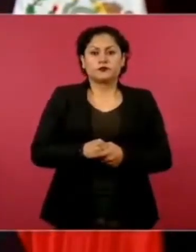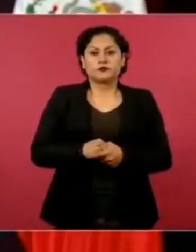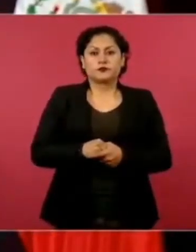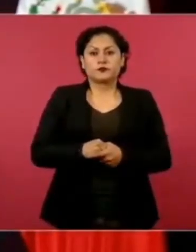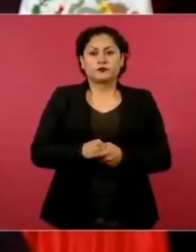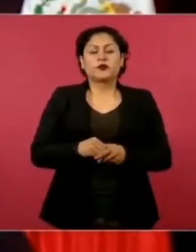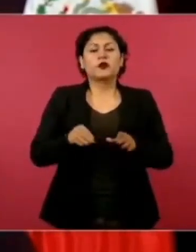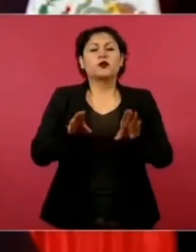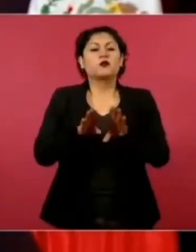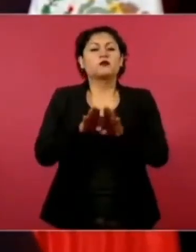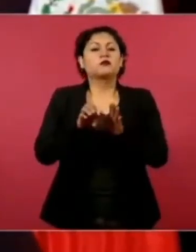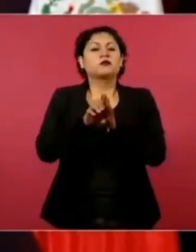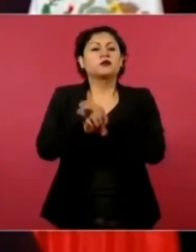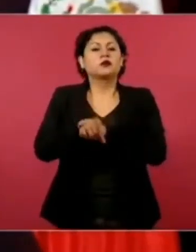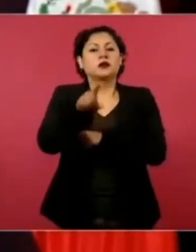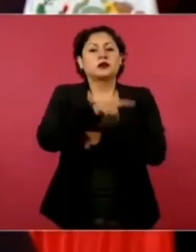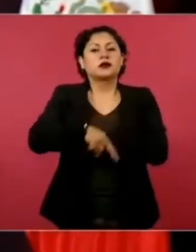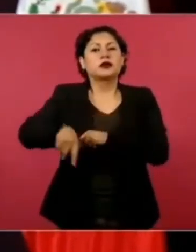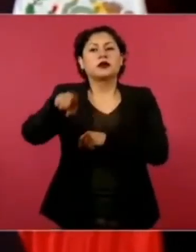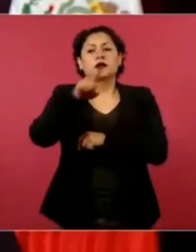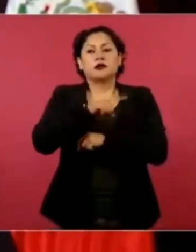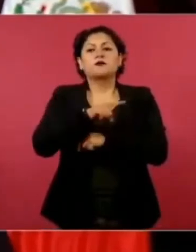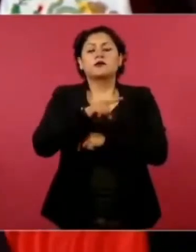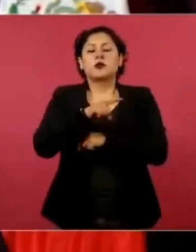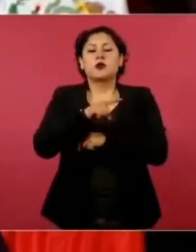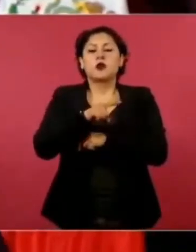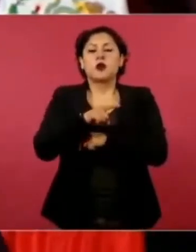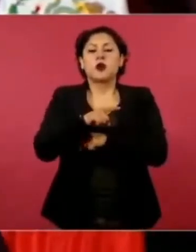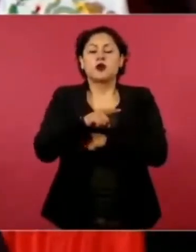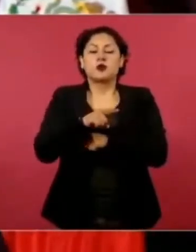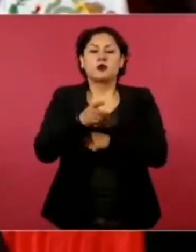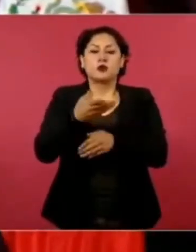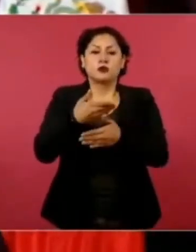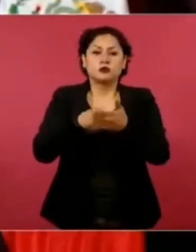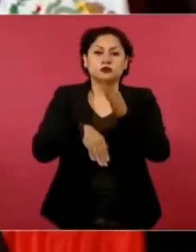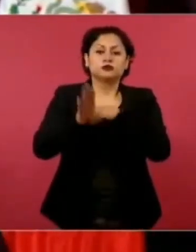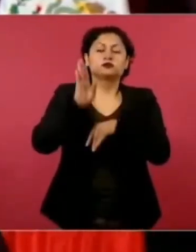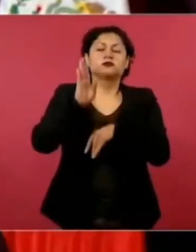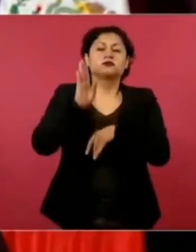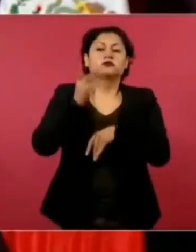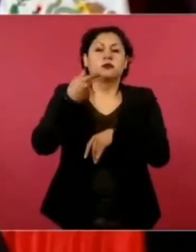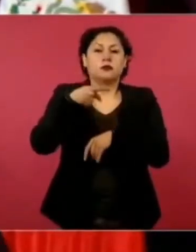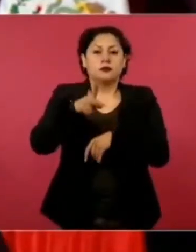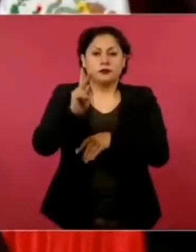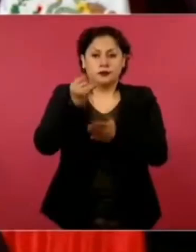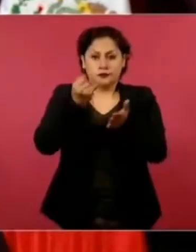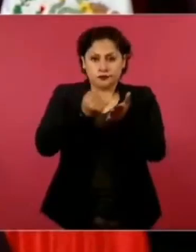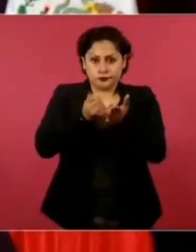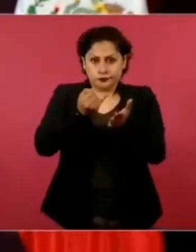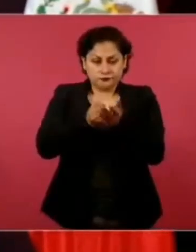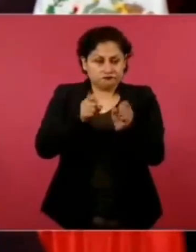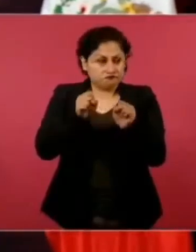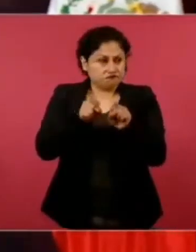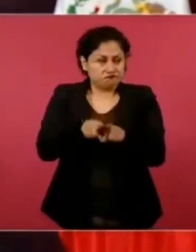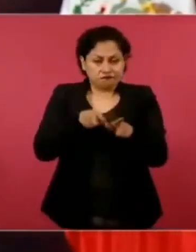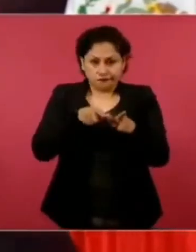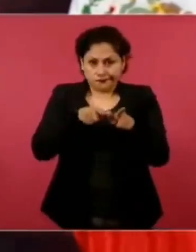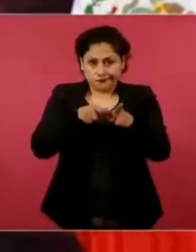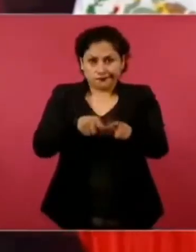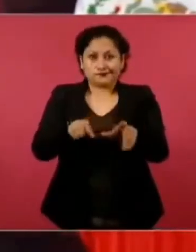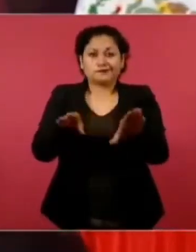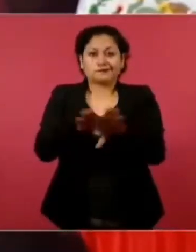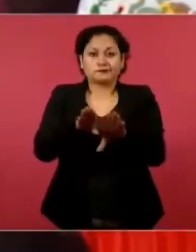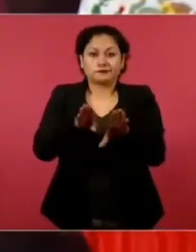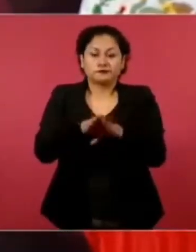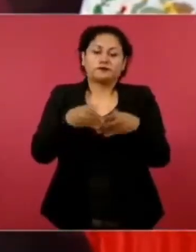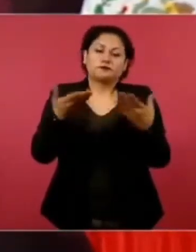bajas de interés? Pues con más inversión pública.